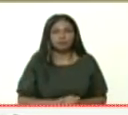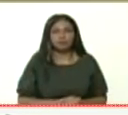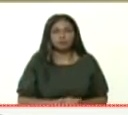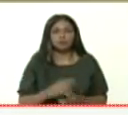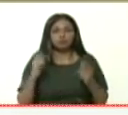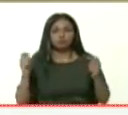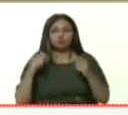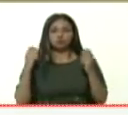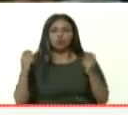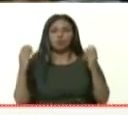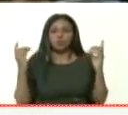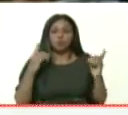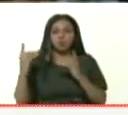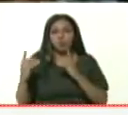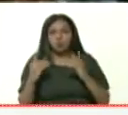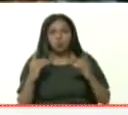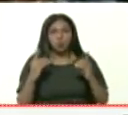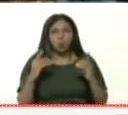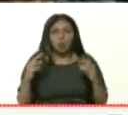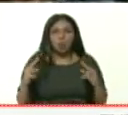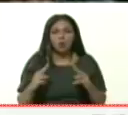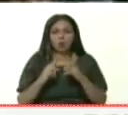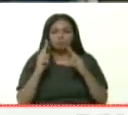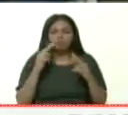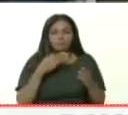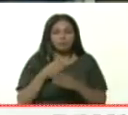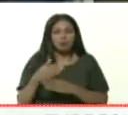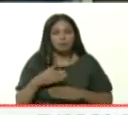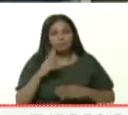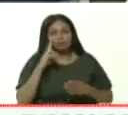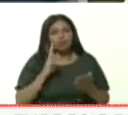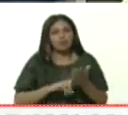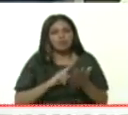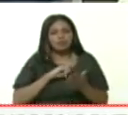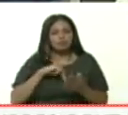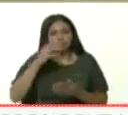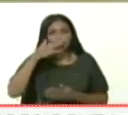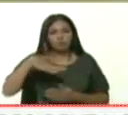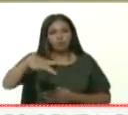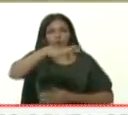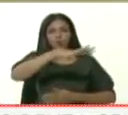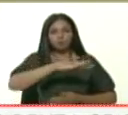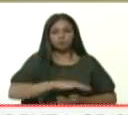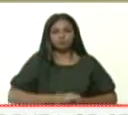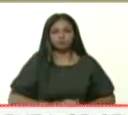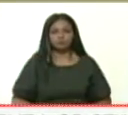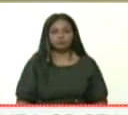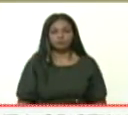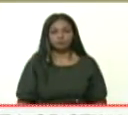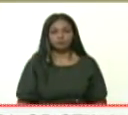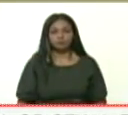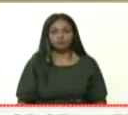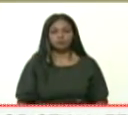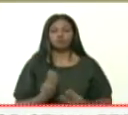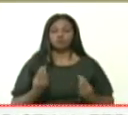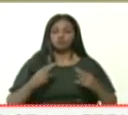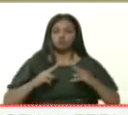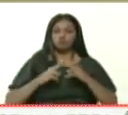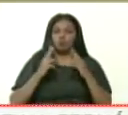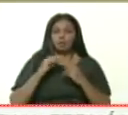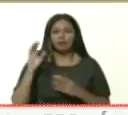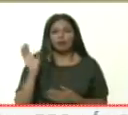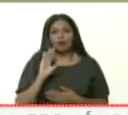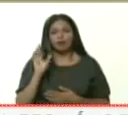Propicio estos encuentros para compartir la verdad de nuestro pueblo. Y muy propicio este encuentro en